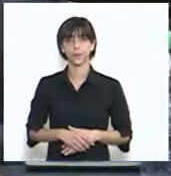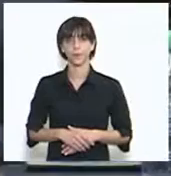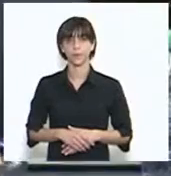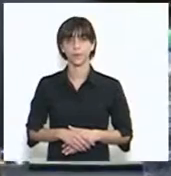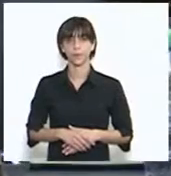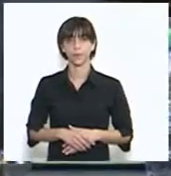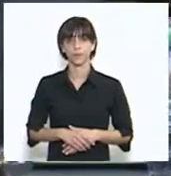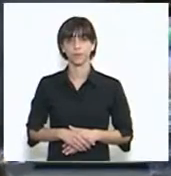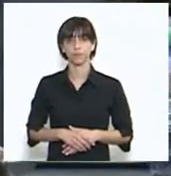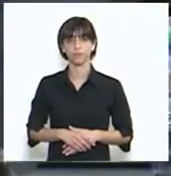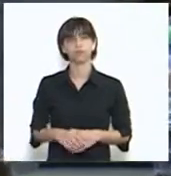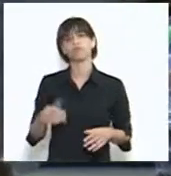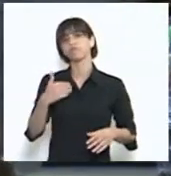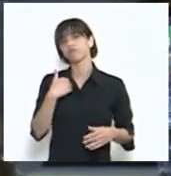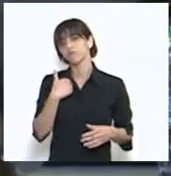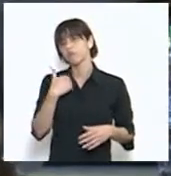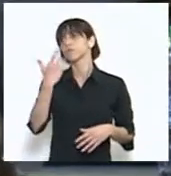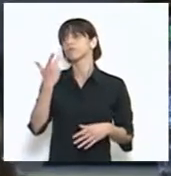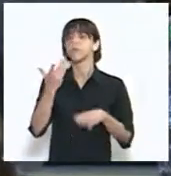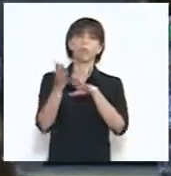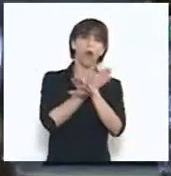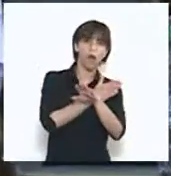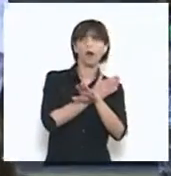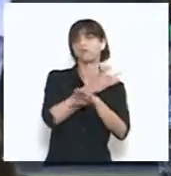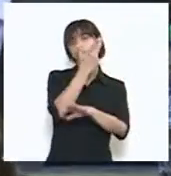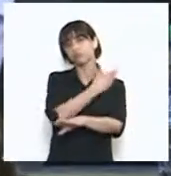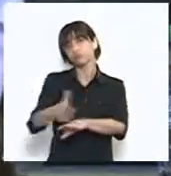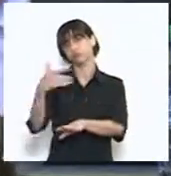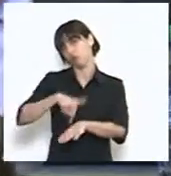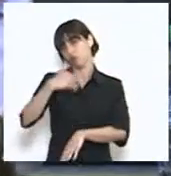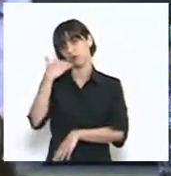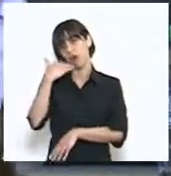Voy a procurar no ser reiterativo de lo que se ha dicho a lo largo de la tarde